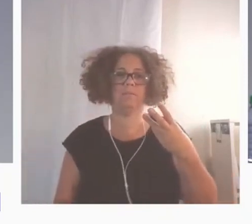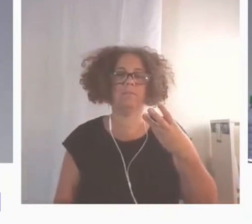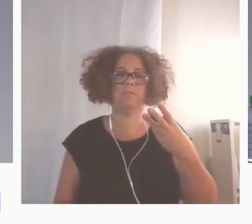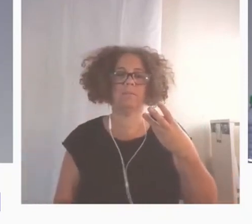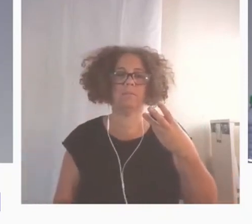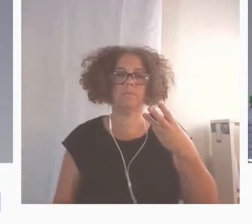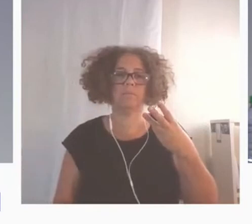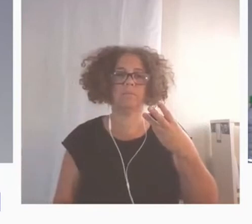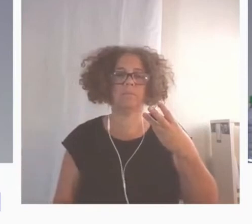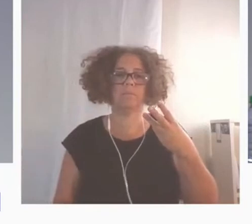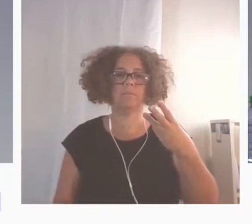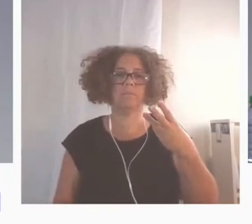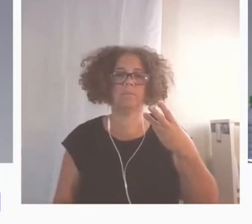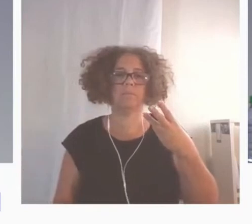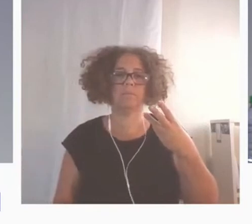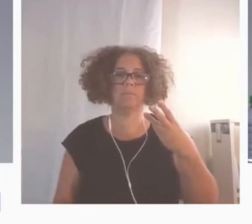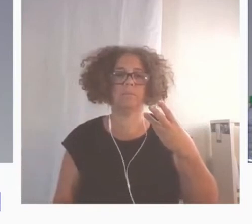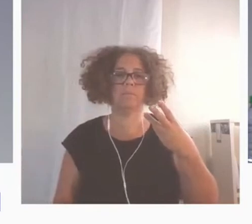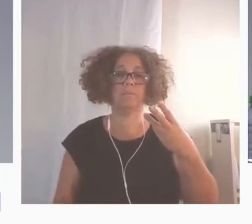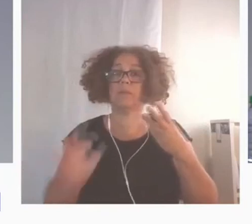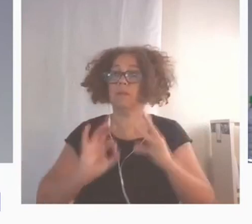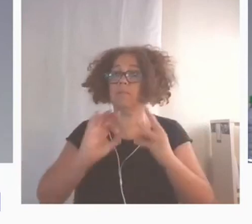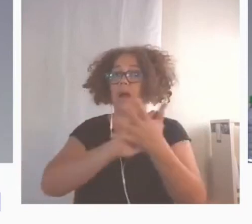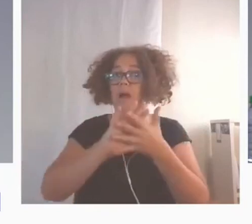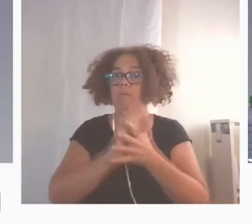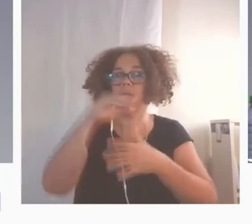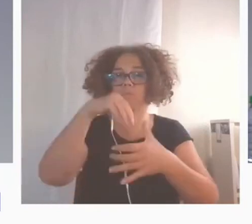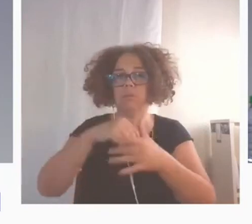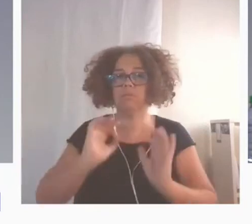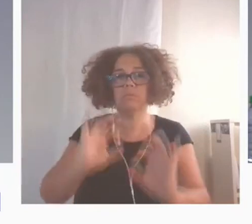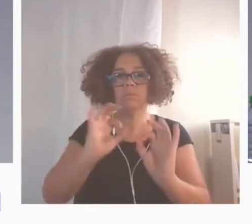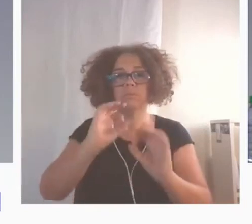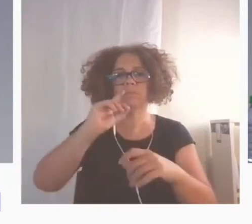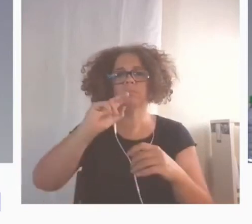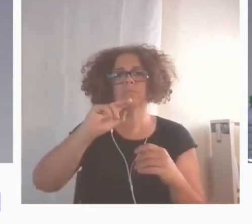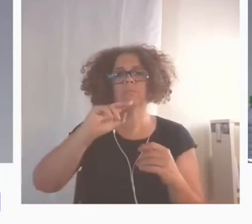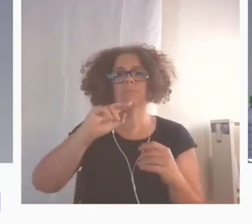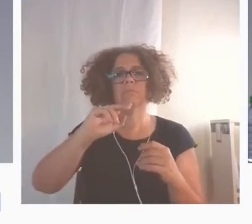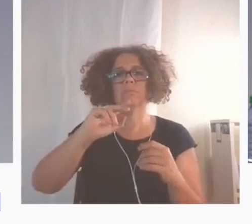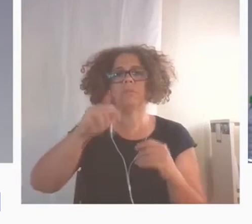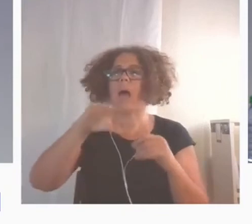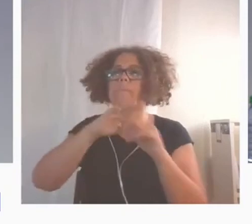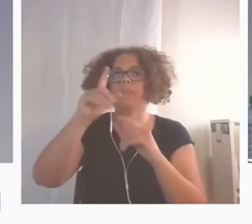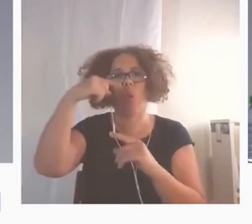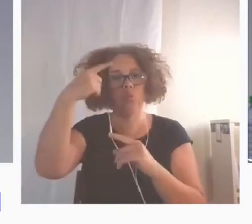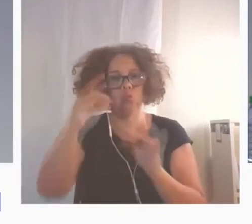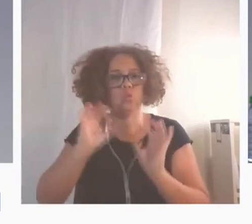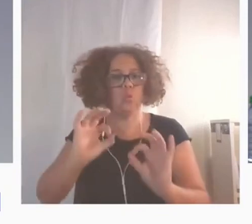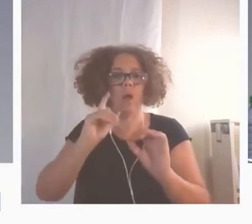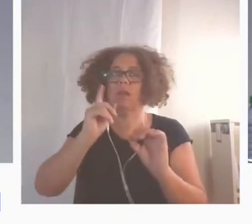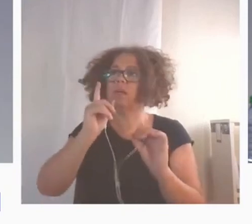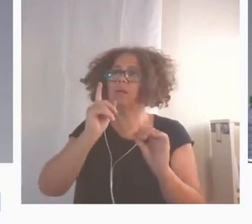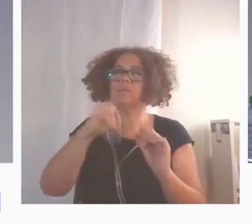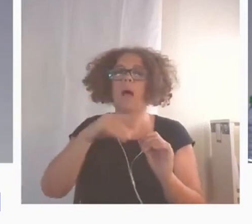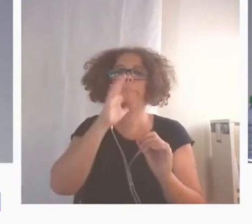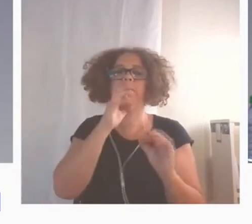Y para hablar específicamente del invertimento que hacemos en cultura, pero que eso es muy